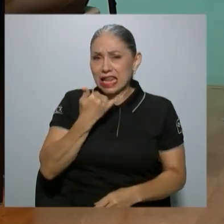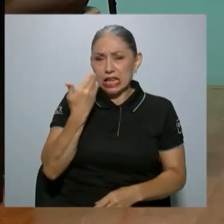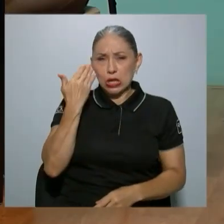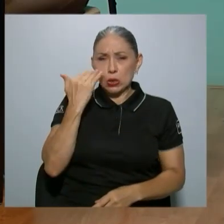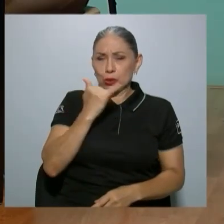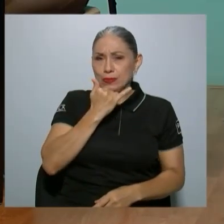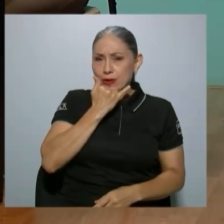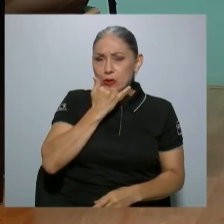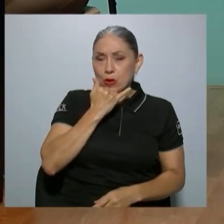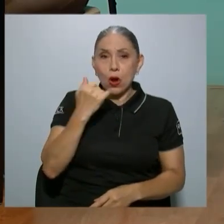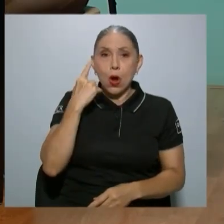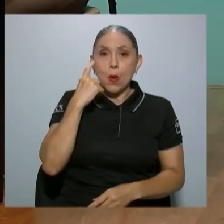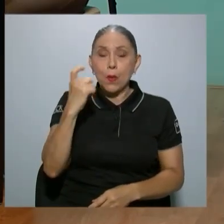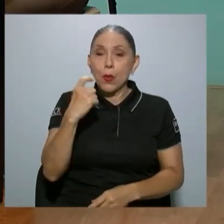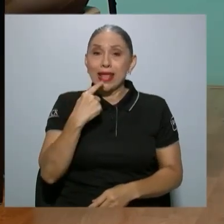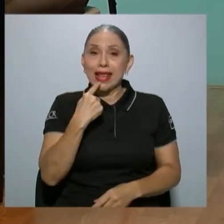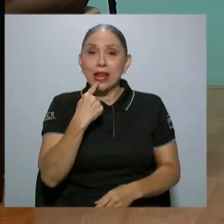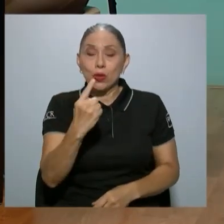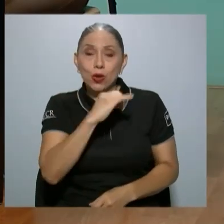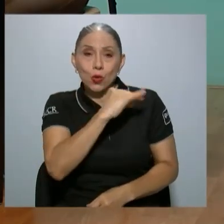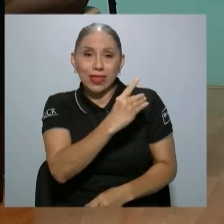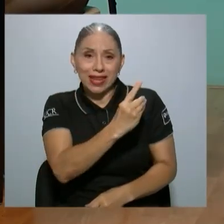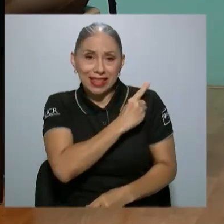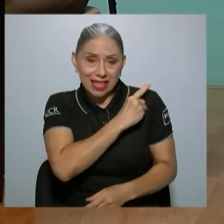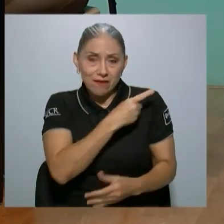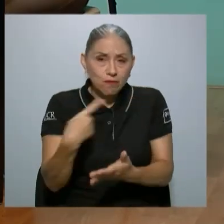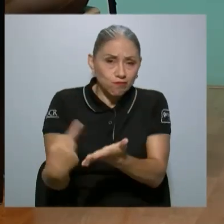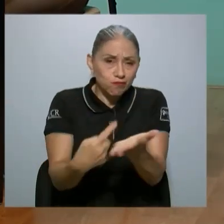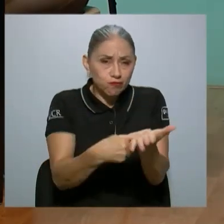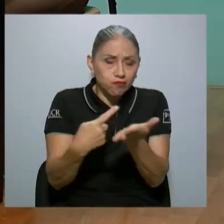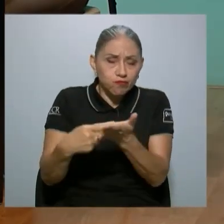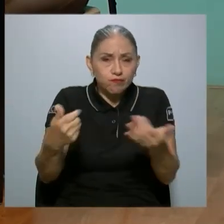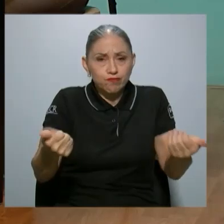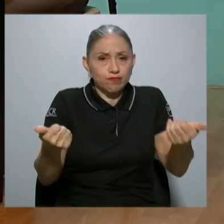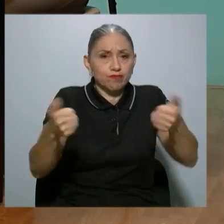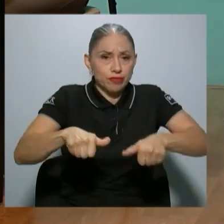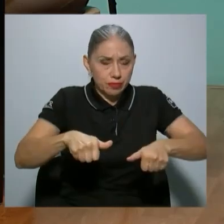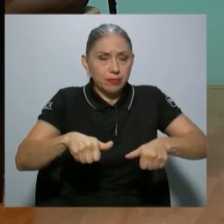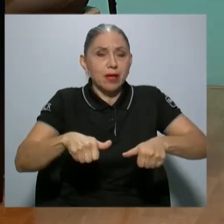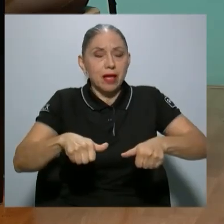por disposición de la Junta Directiva. Hay el acuerdo de que